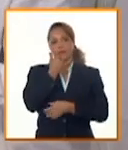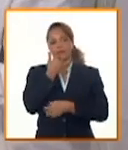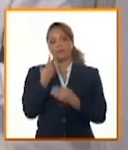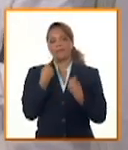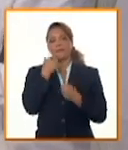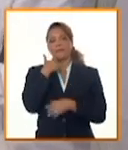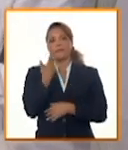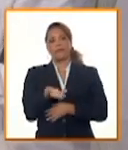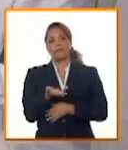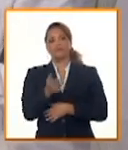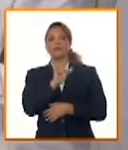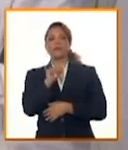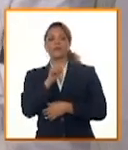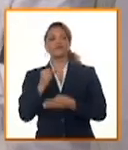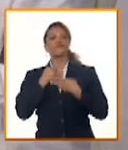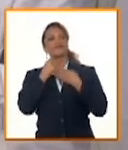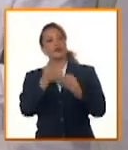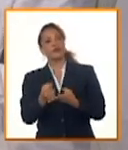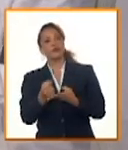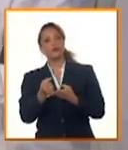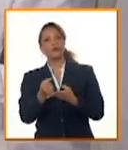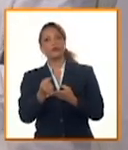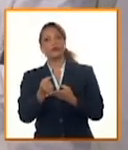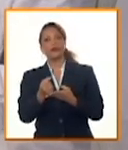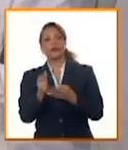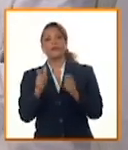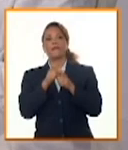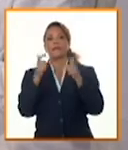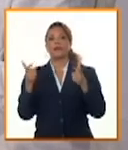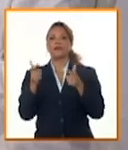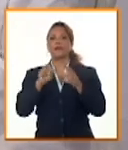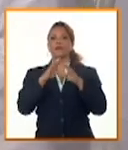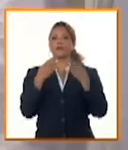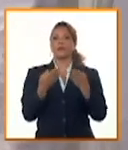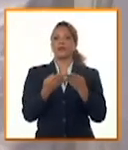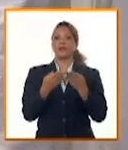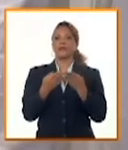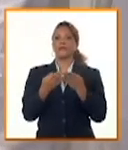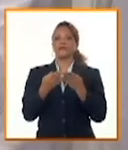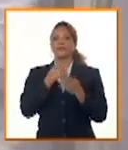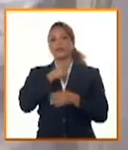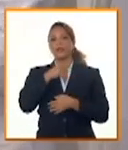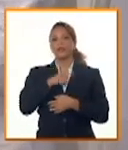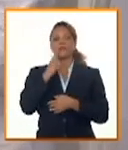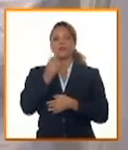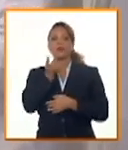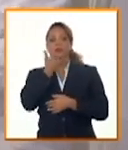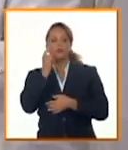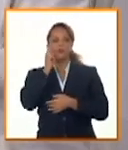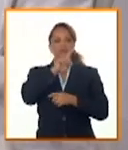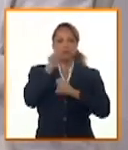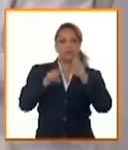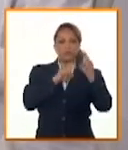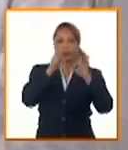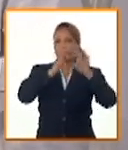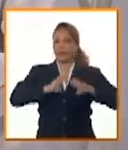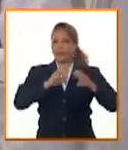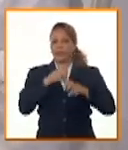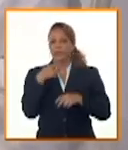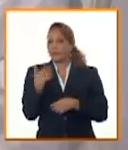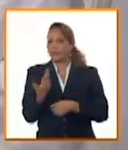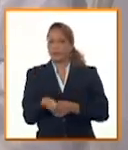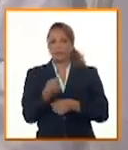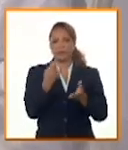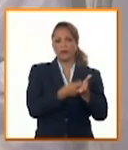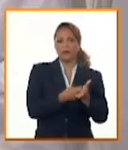permite una mayor a todos los flujos Ah qué pasó con esta cuenta qué pasó con la otra donde el dinero que cobró